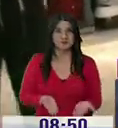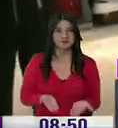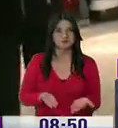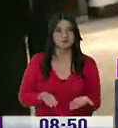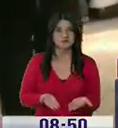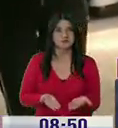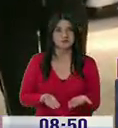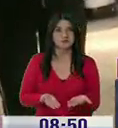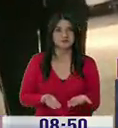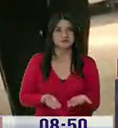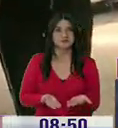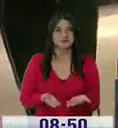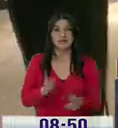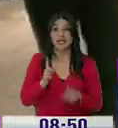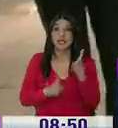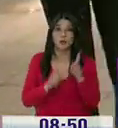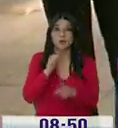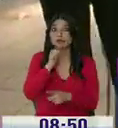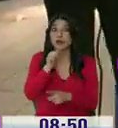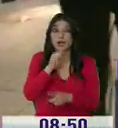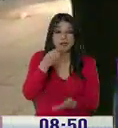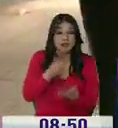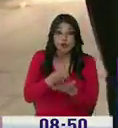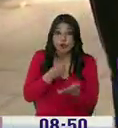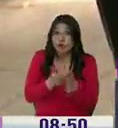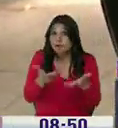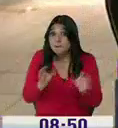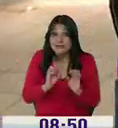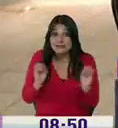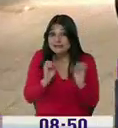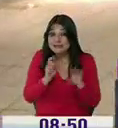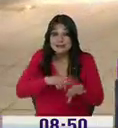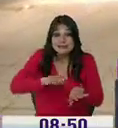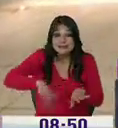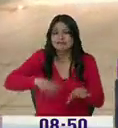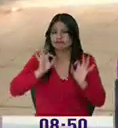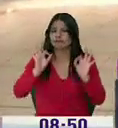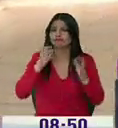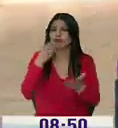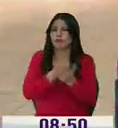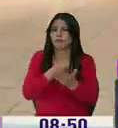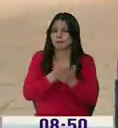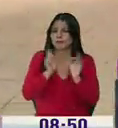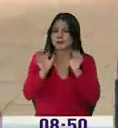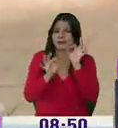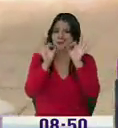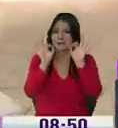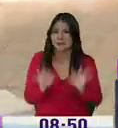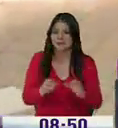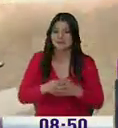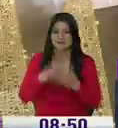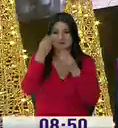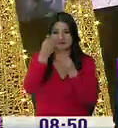para quienes no todavía han tenido la oportunidad de comprar este detallito para la familia. Con esta